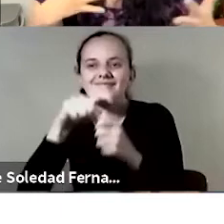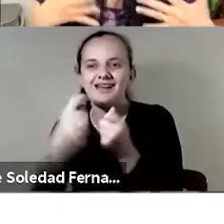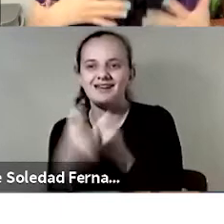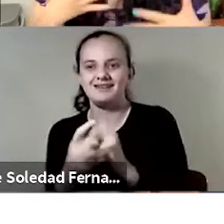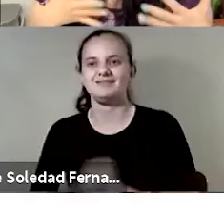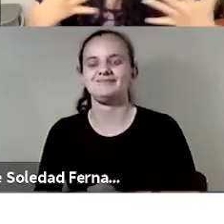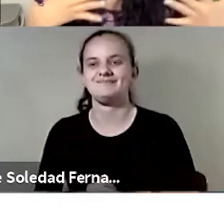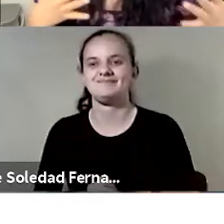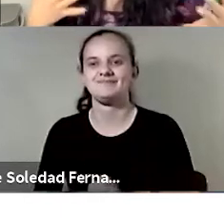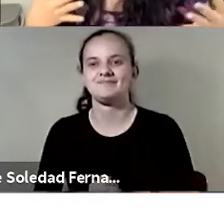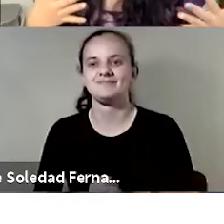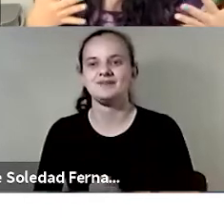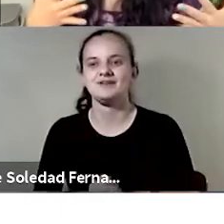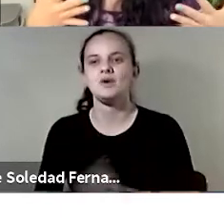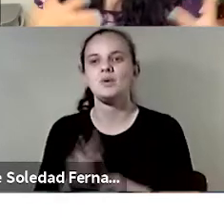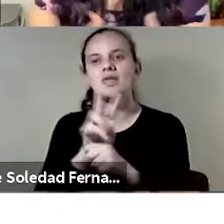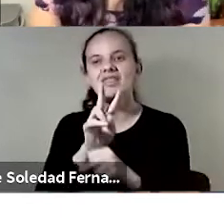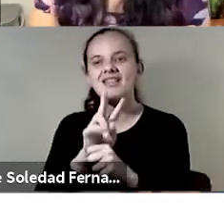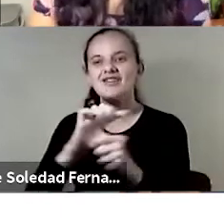un poquito como los guardianes de Internet.